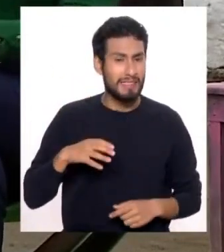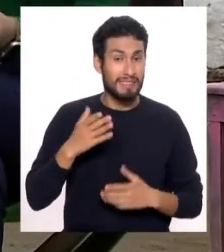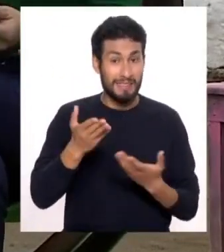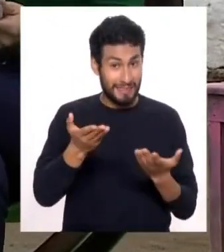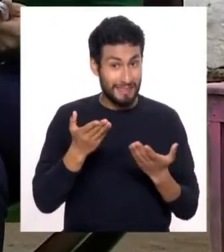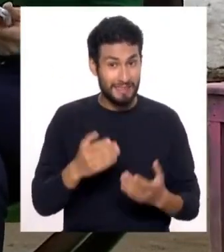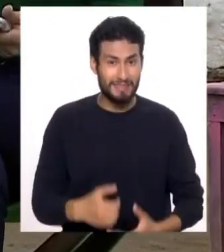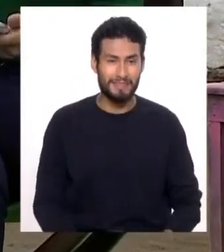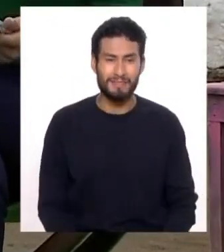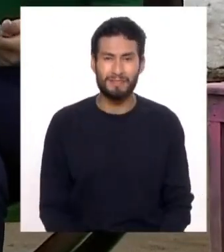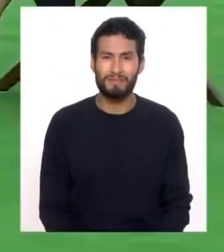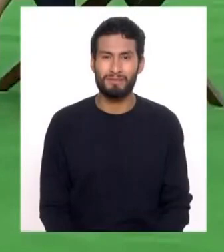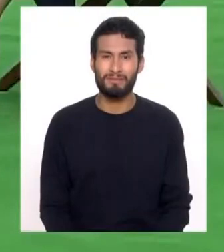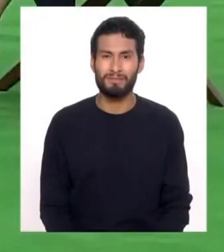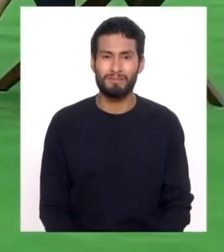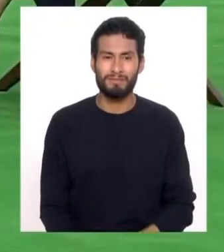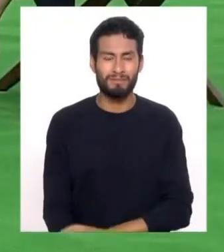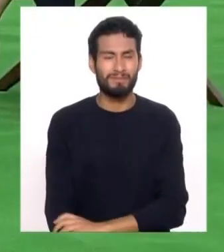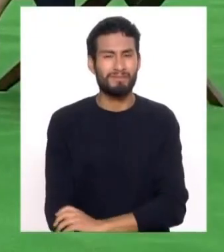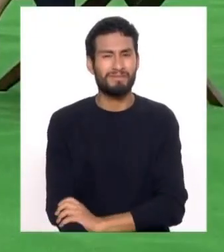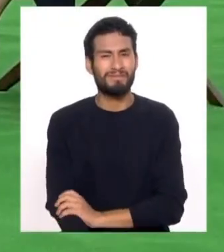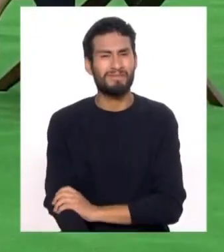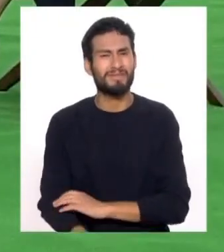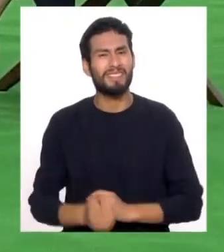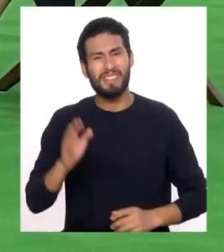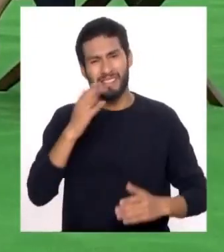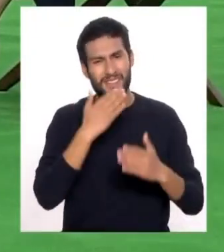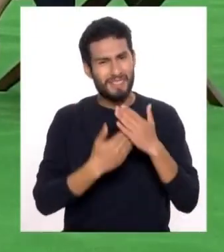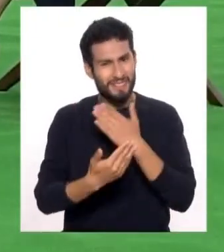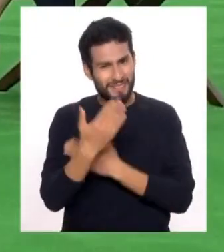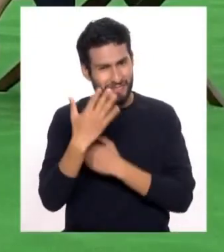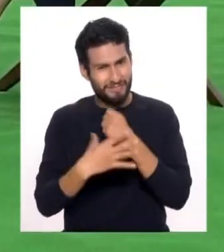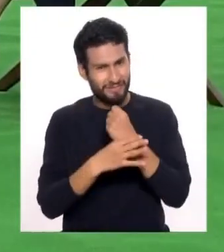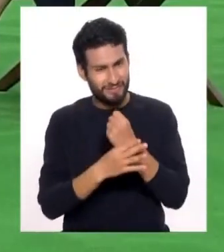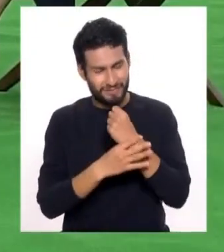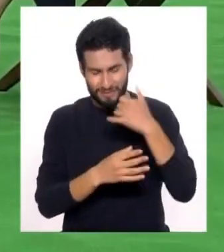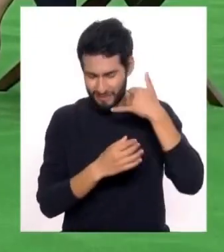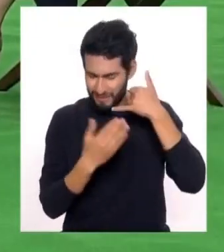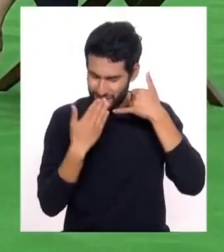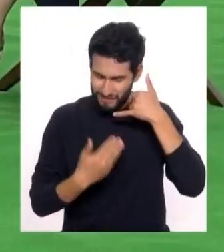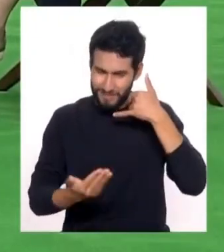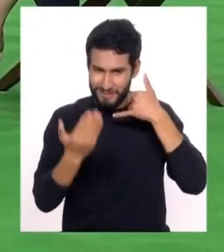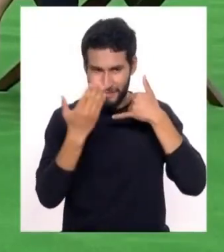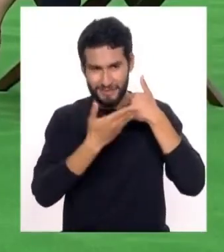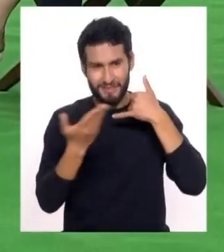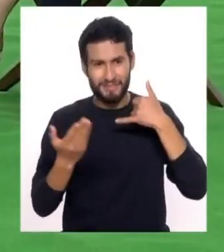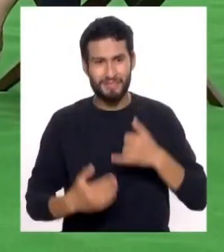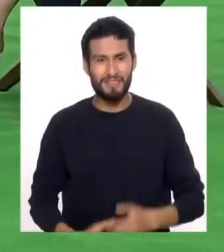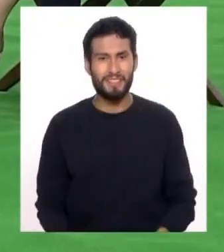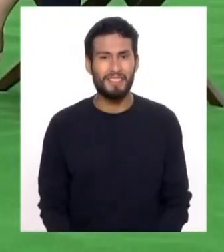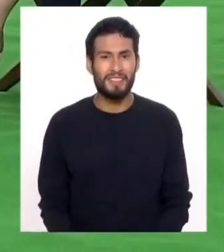por favor. Buenos días, doctores. Buenos días con